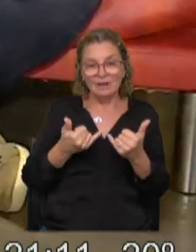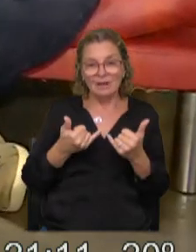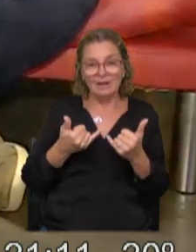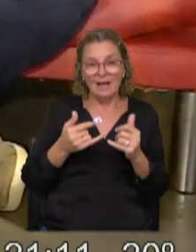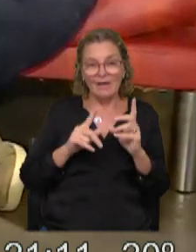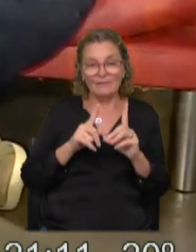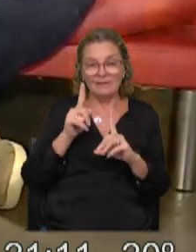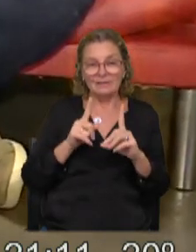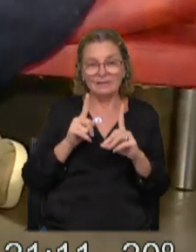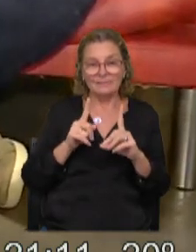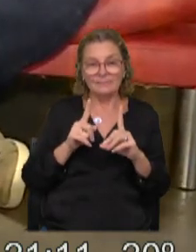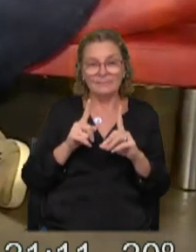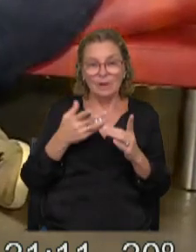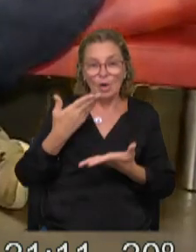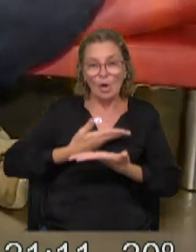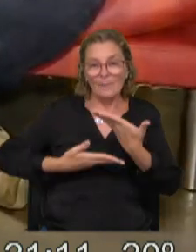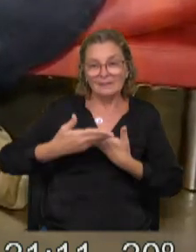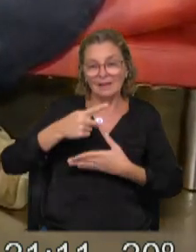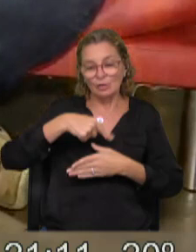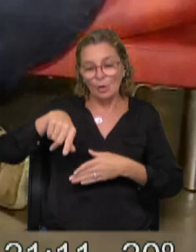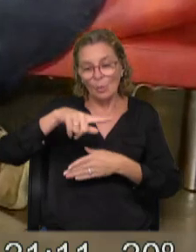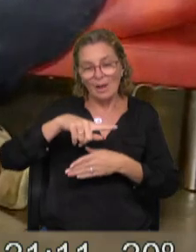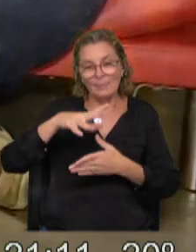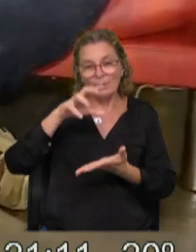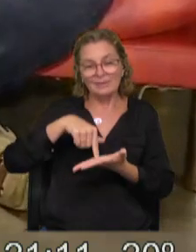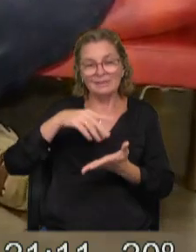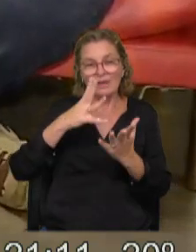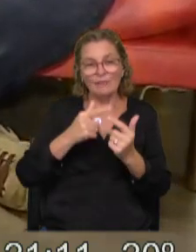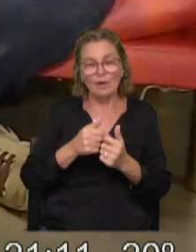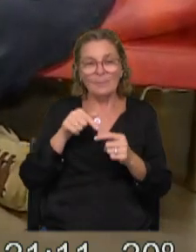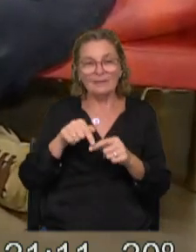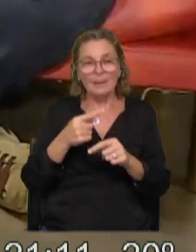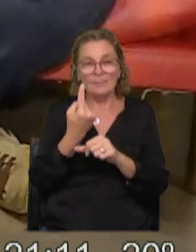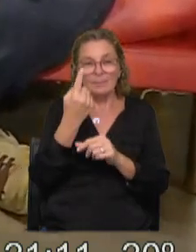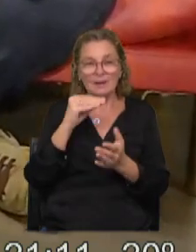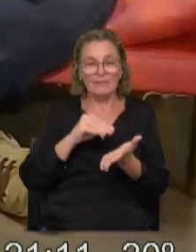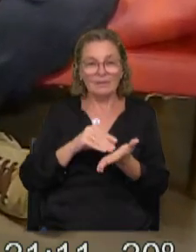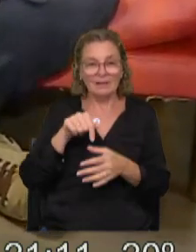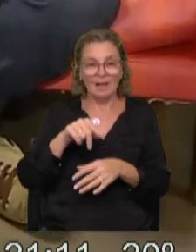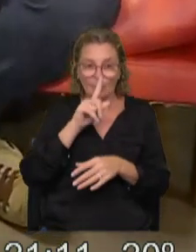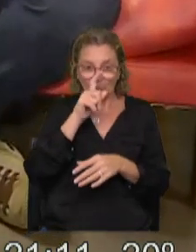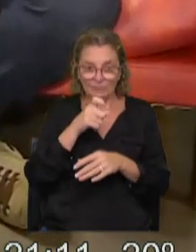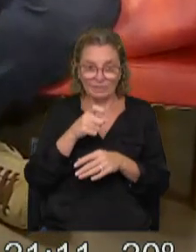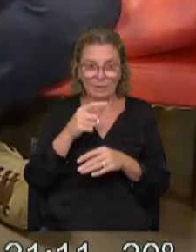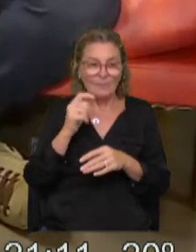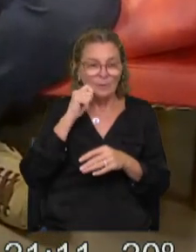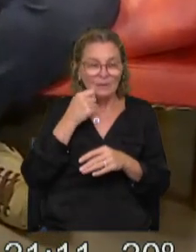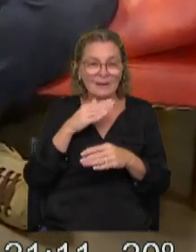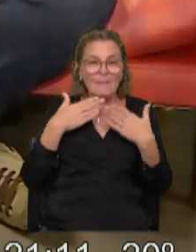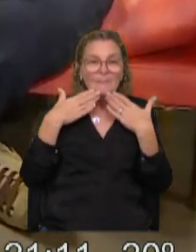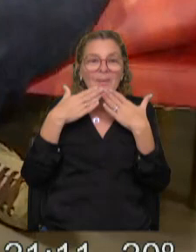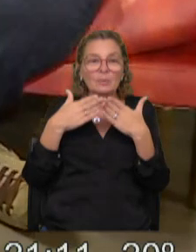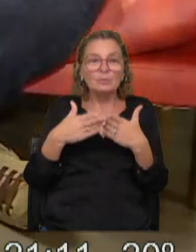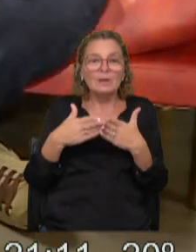a veces, bueno, compartiendo escenarios, pero de esta manera y en este formato por primera vez en Montevideo. Y me gustaría